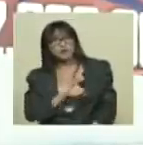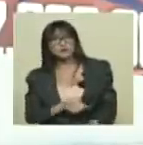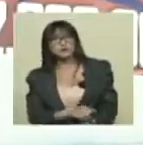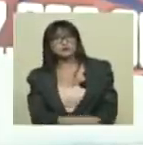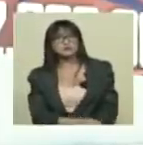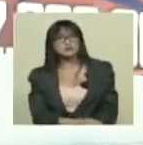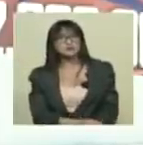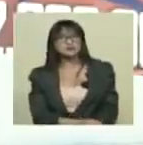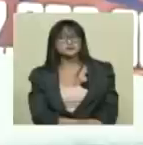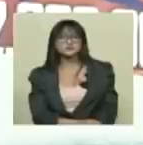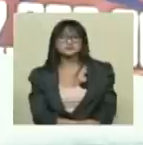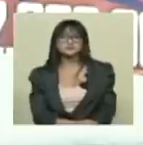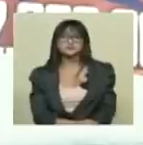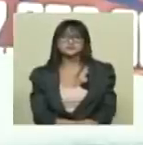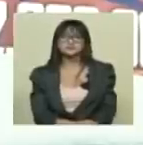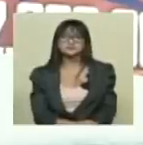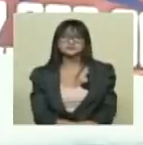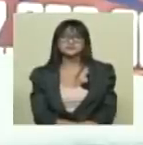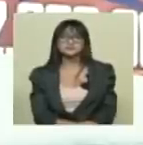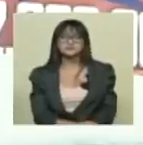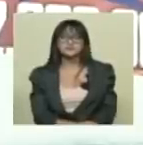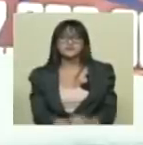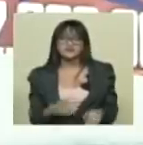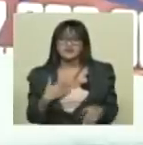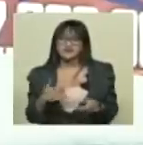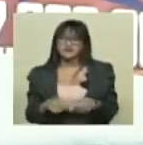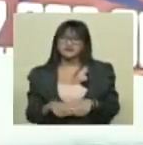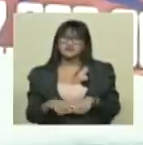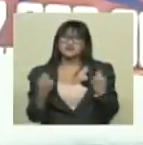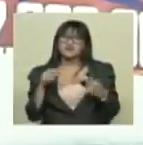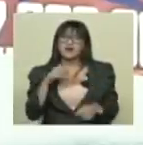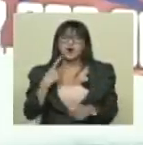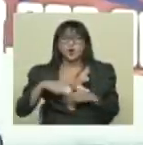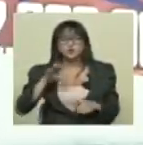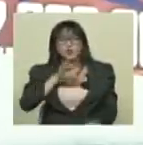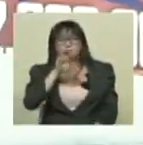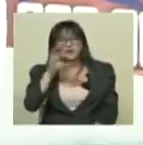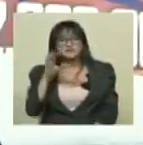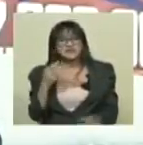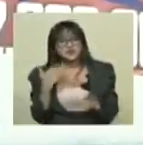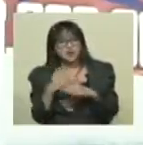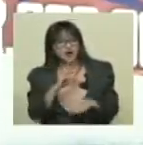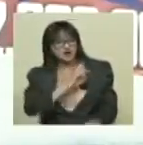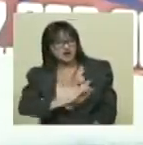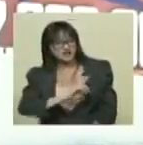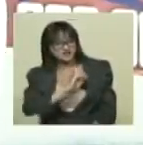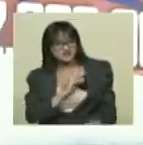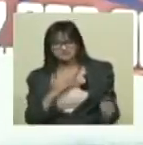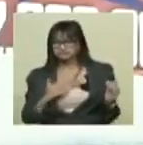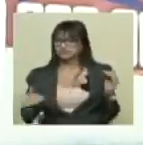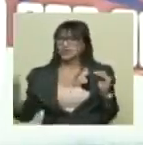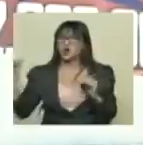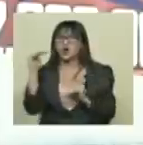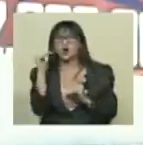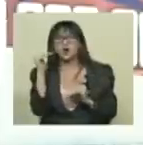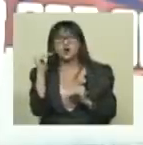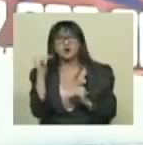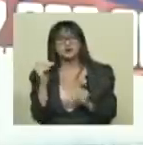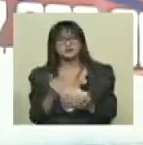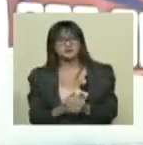Trump, que trata a los países con una visión racista, supremacista,